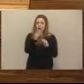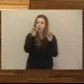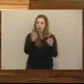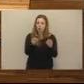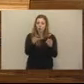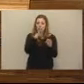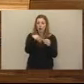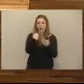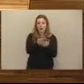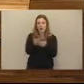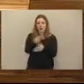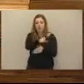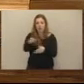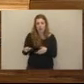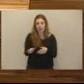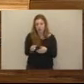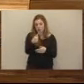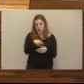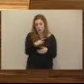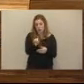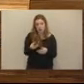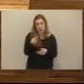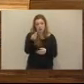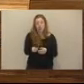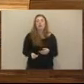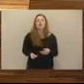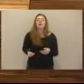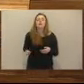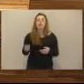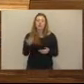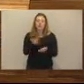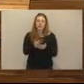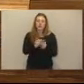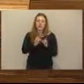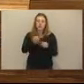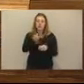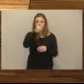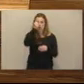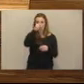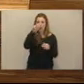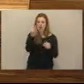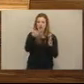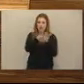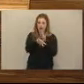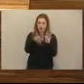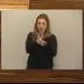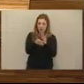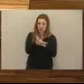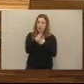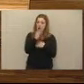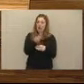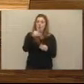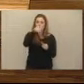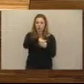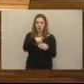esta demanda ciudadana que traemos. Le pedimos al PSOE que se defina en su bipolaridad de votar